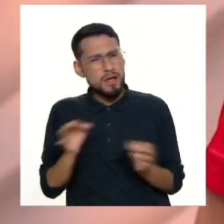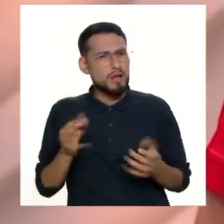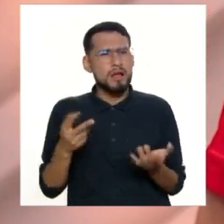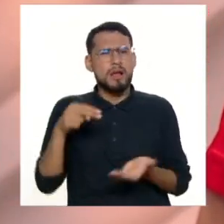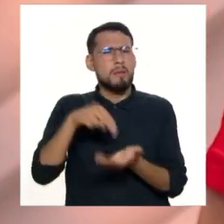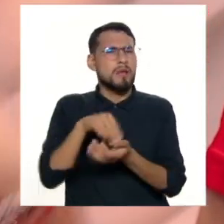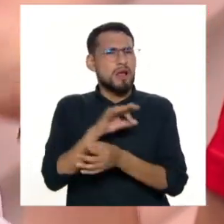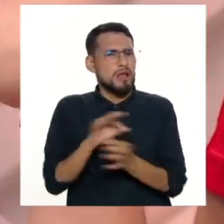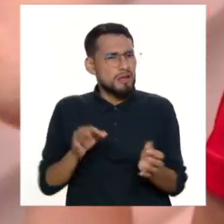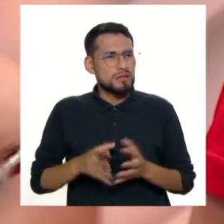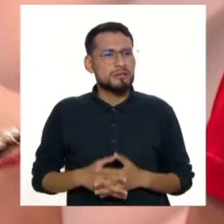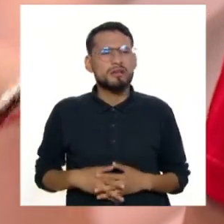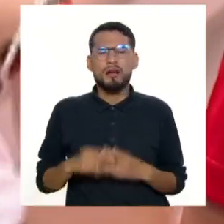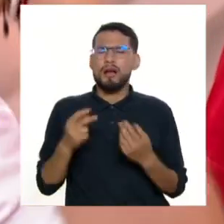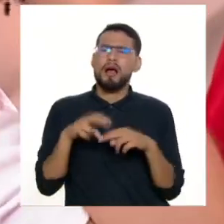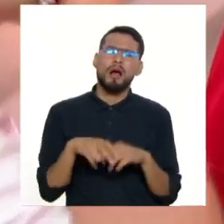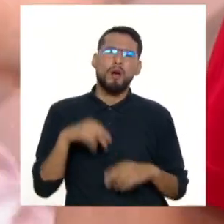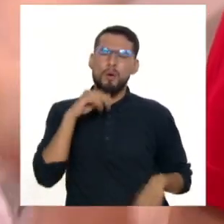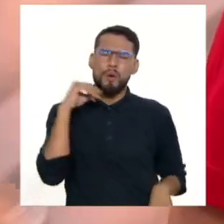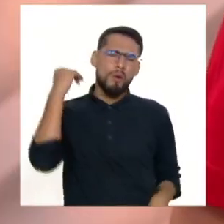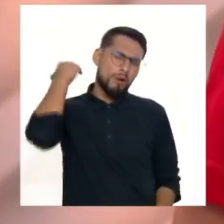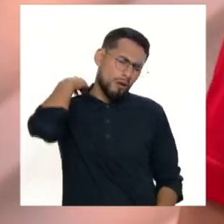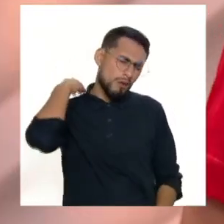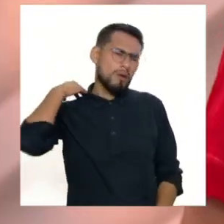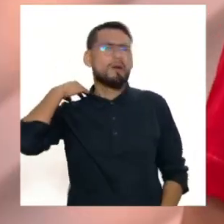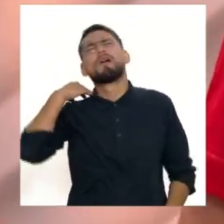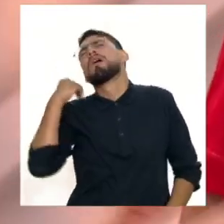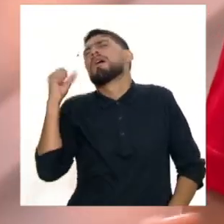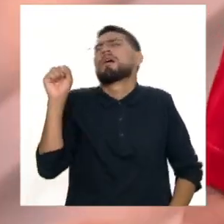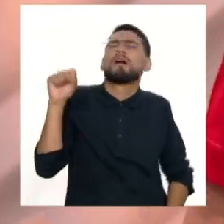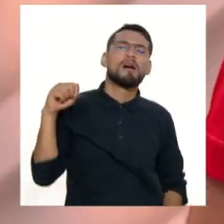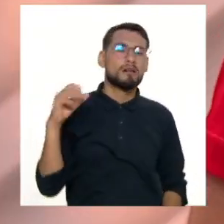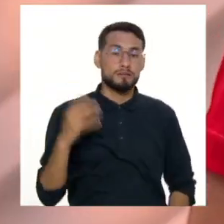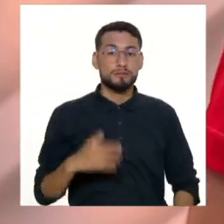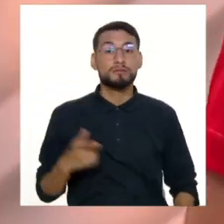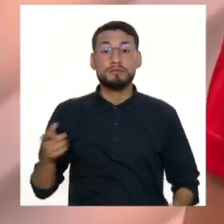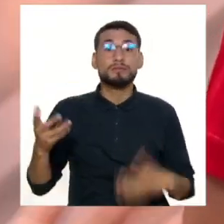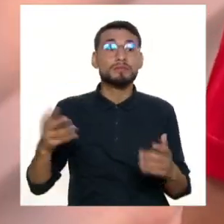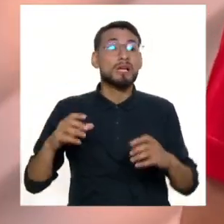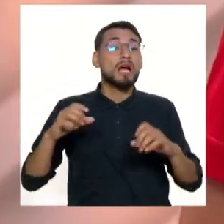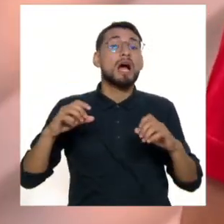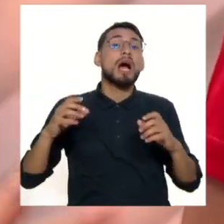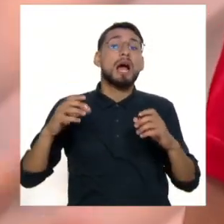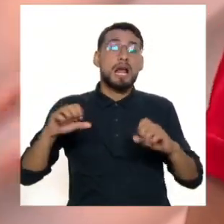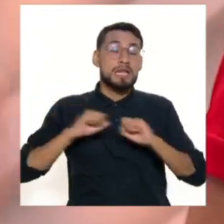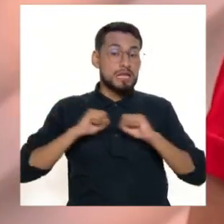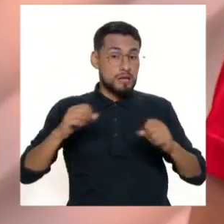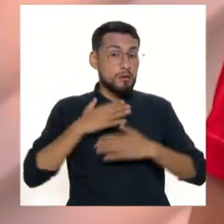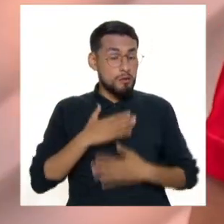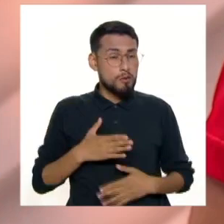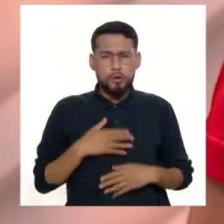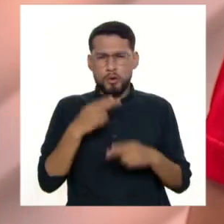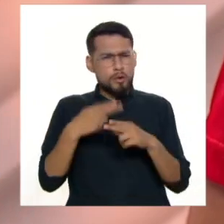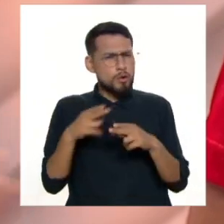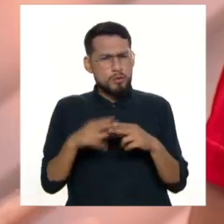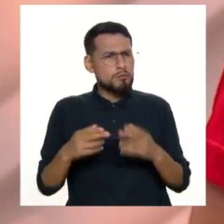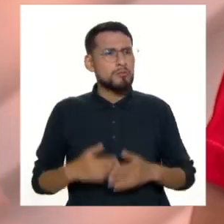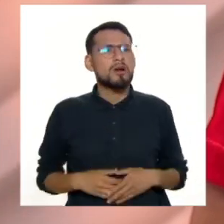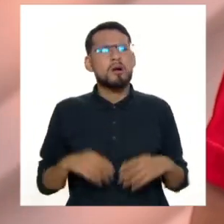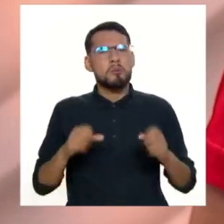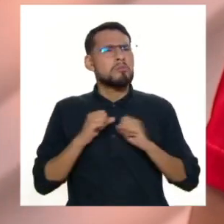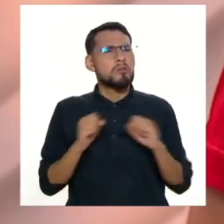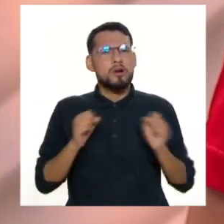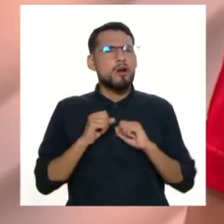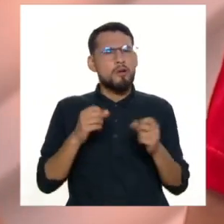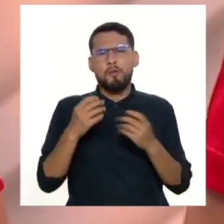siquiera pararse, y luego están con este dolor de espalda, de cuello. Entonces, la gimnasia laboral son rutinas bastante cortas, no con ejercicios